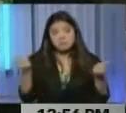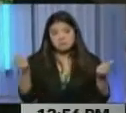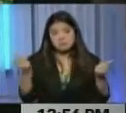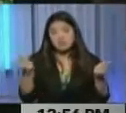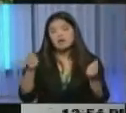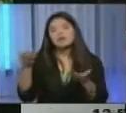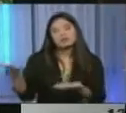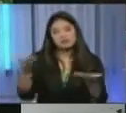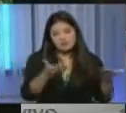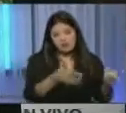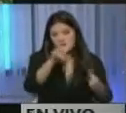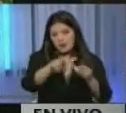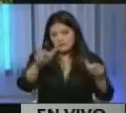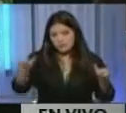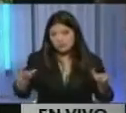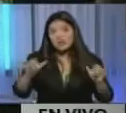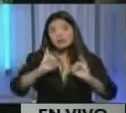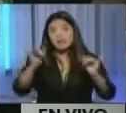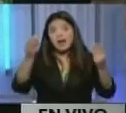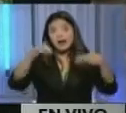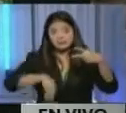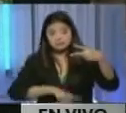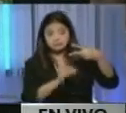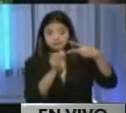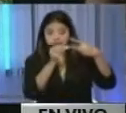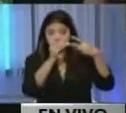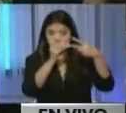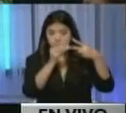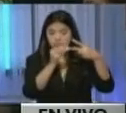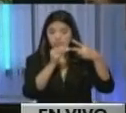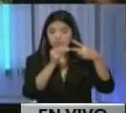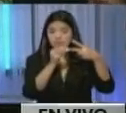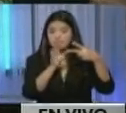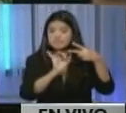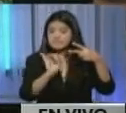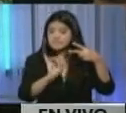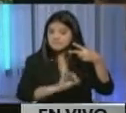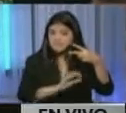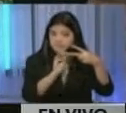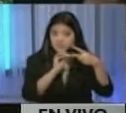desaparecidas. También incluía este acuerdo la creación, una vez